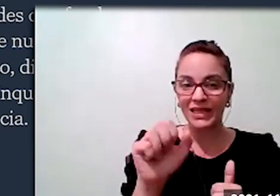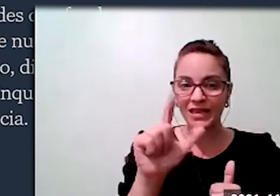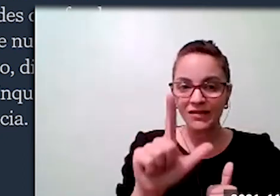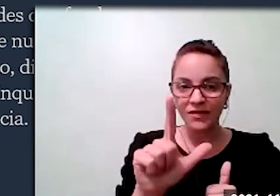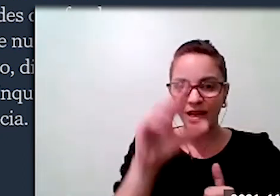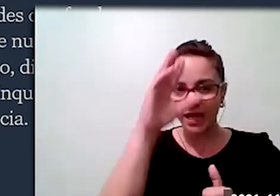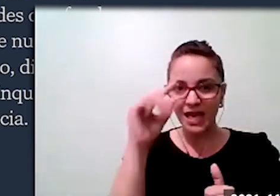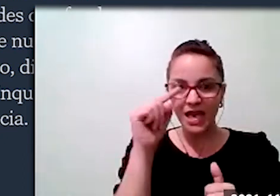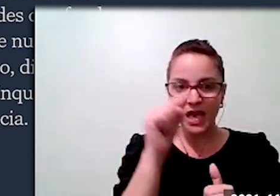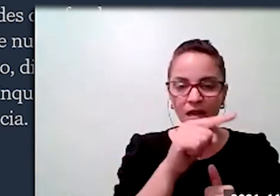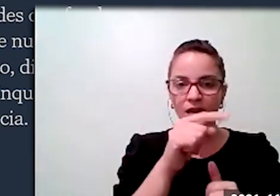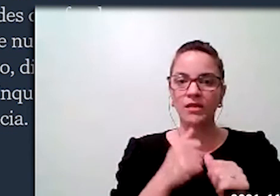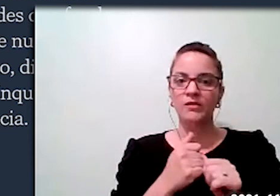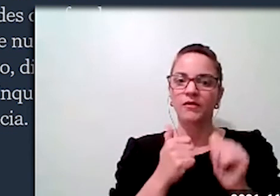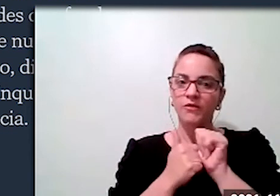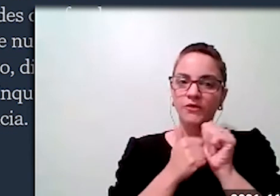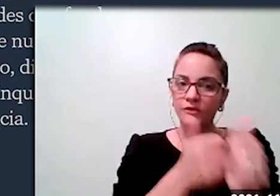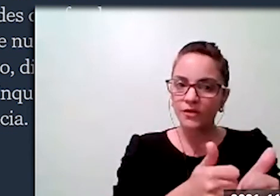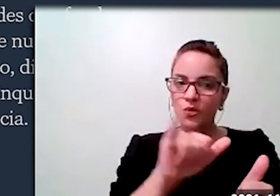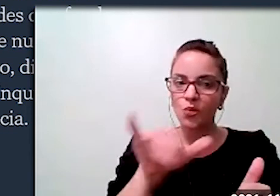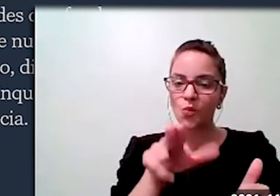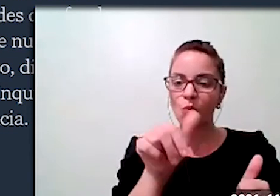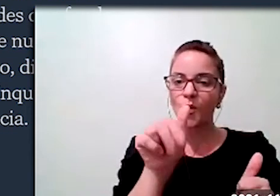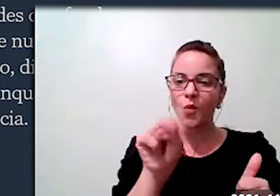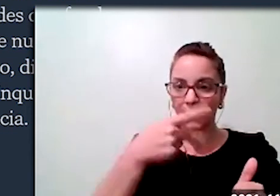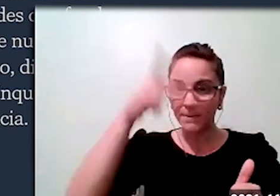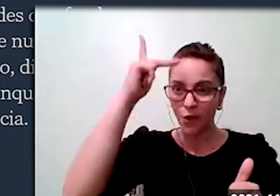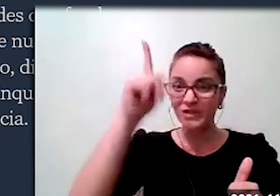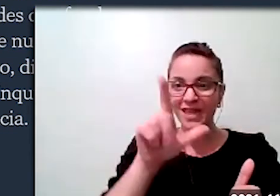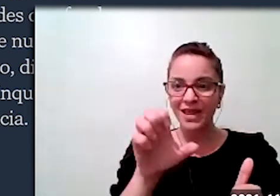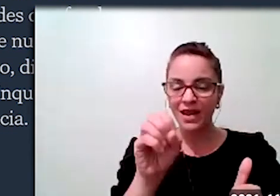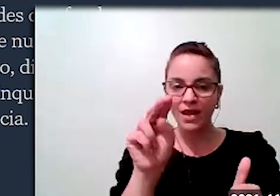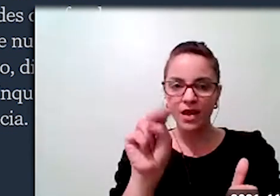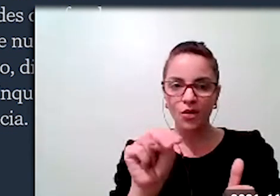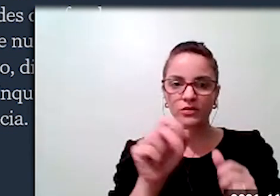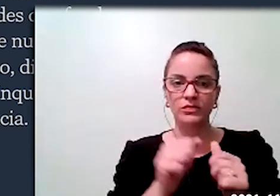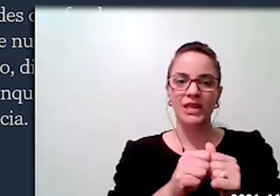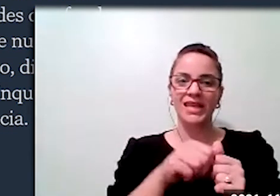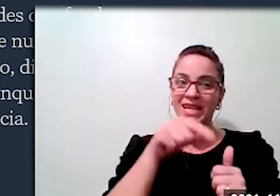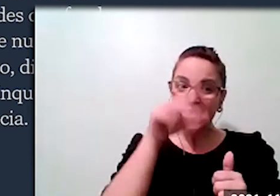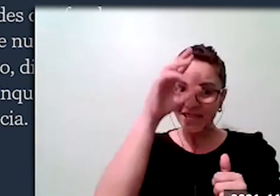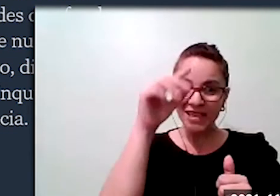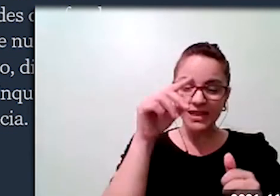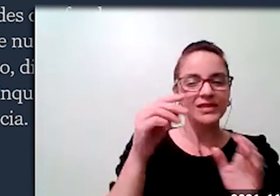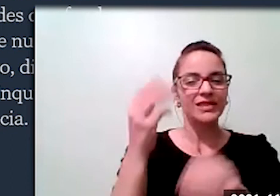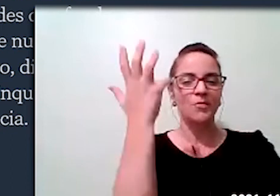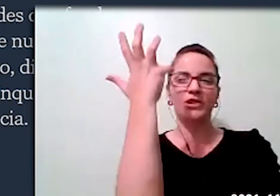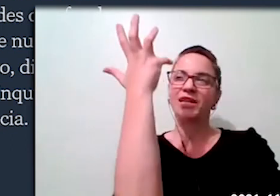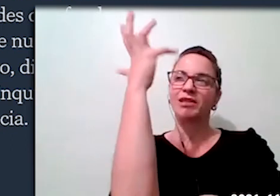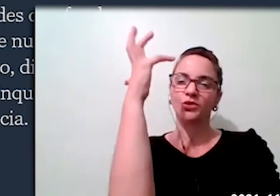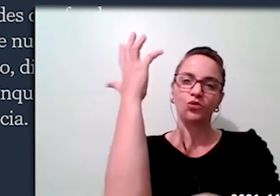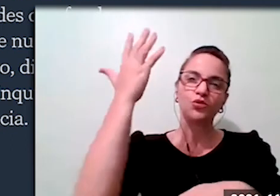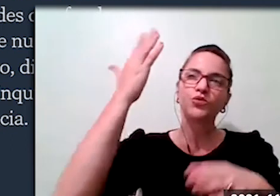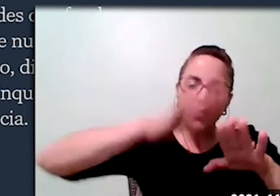León y a la sombra alargada del arco de Cápara, que le acompaña en las ciudades que